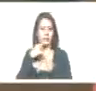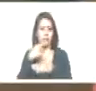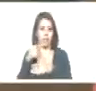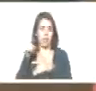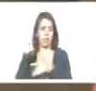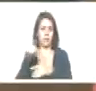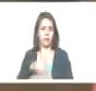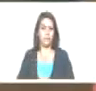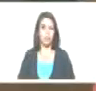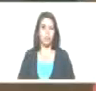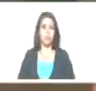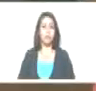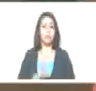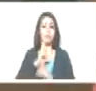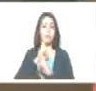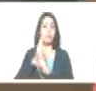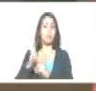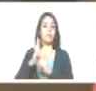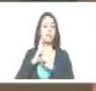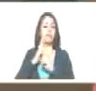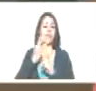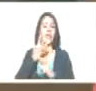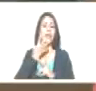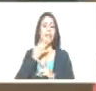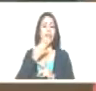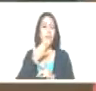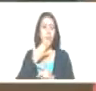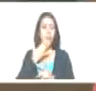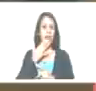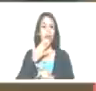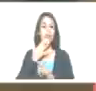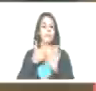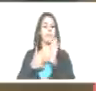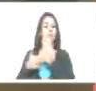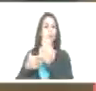ha sido una respuesta ejemplar y ejemplarizante.